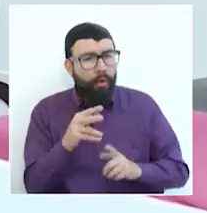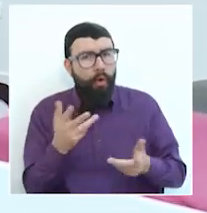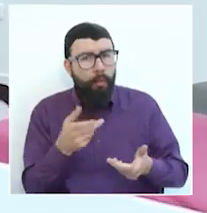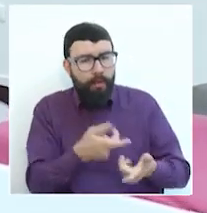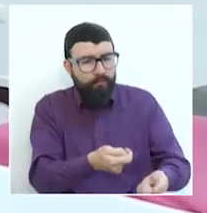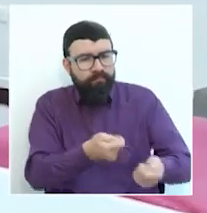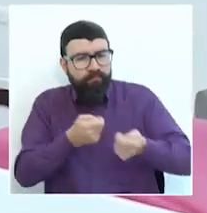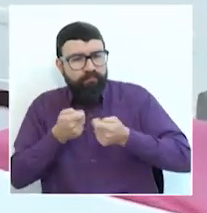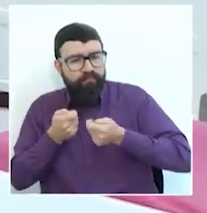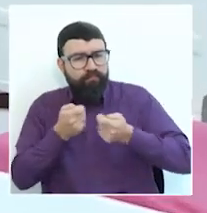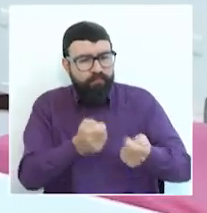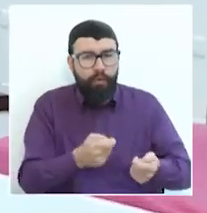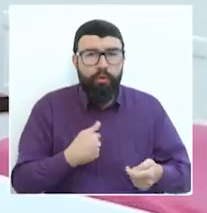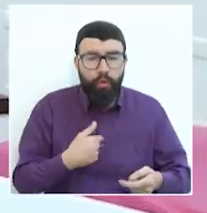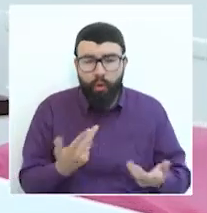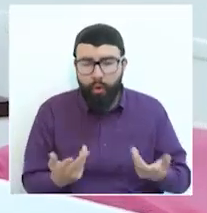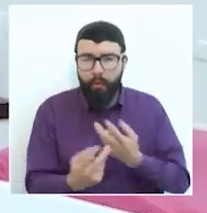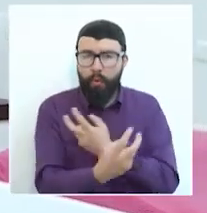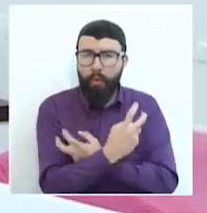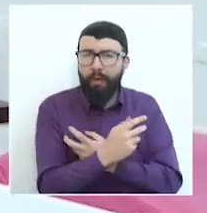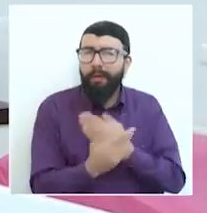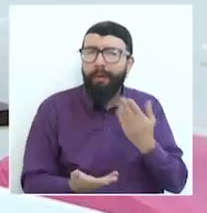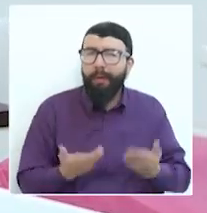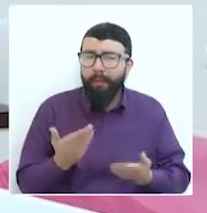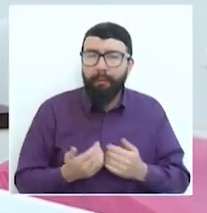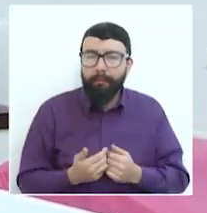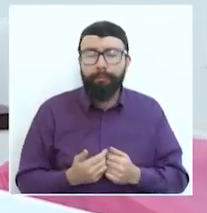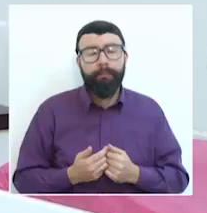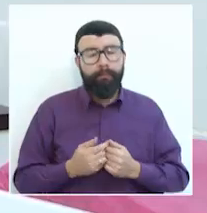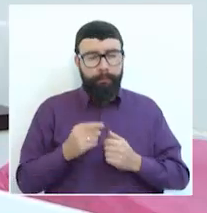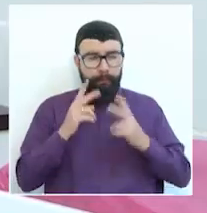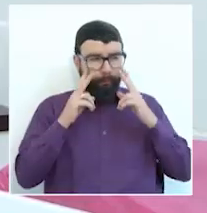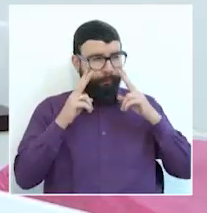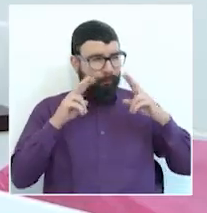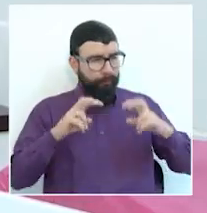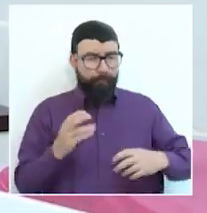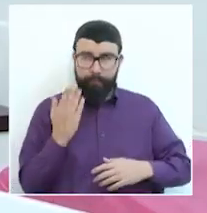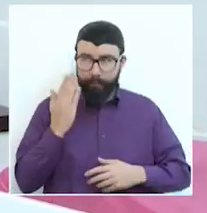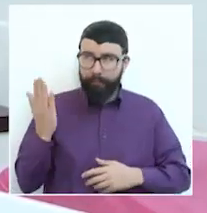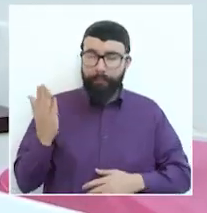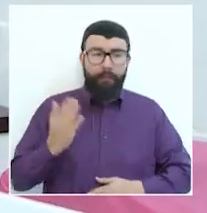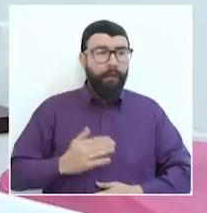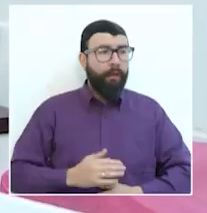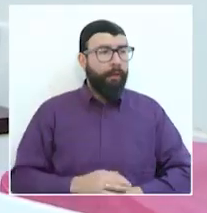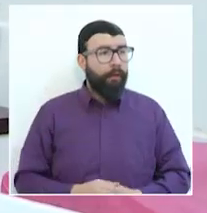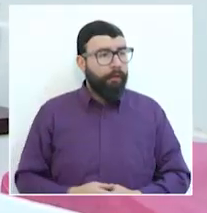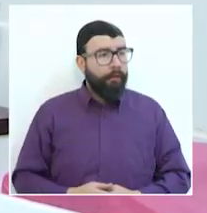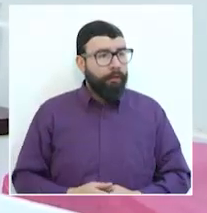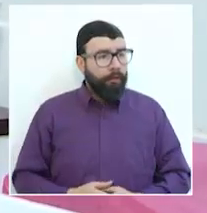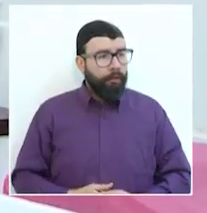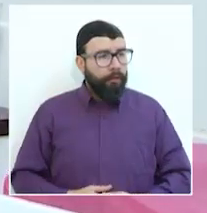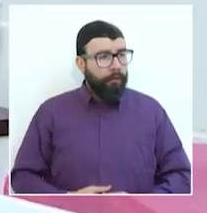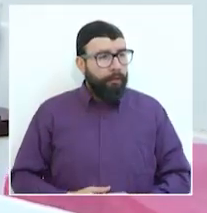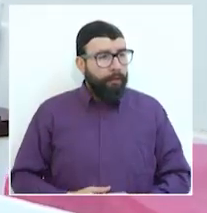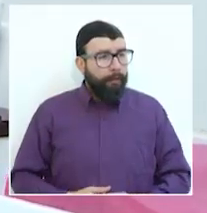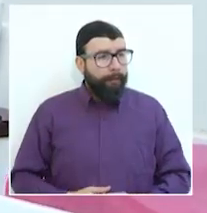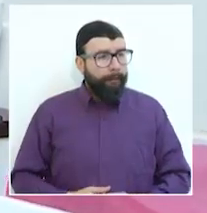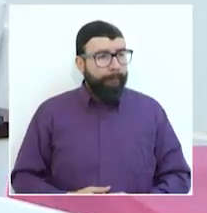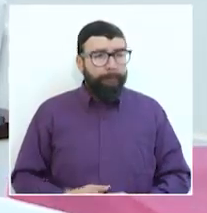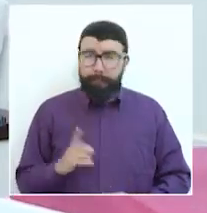músculos con relación a mis huesos. Entonces vamos a hacer una valoración de postura. Te vas a girar por favor mirando hacia